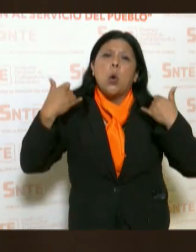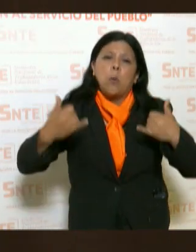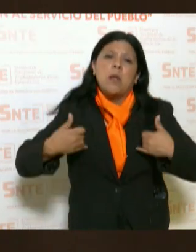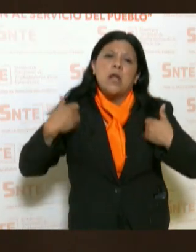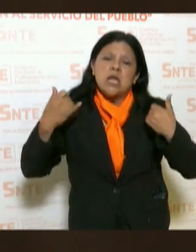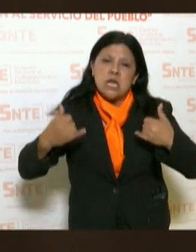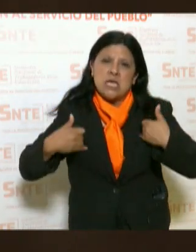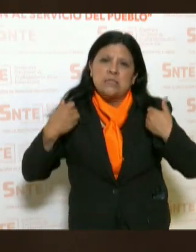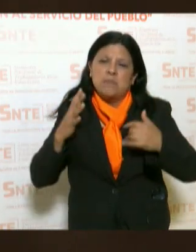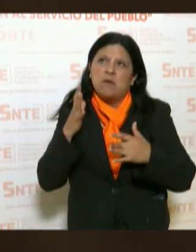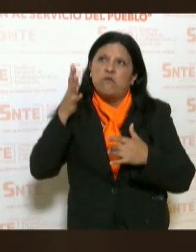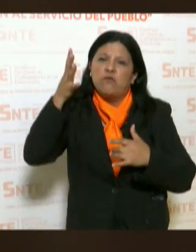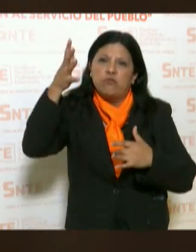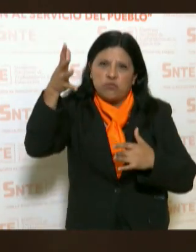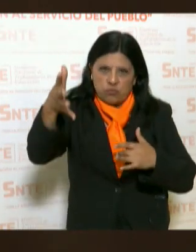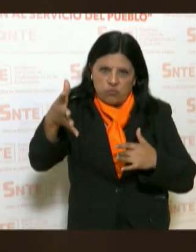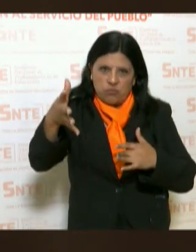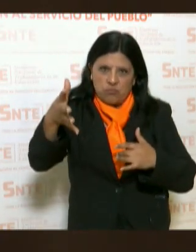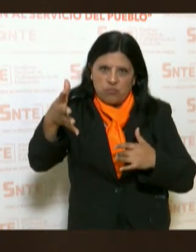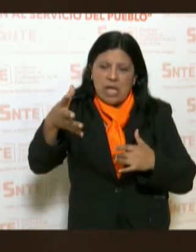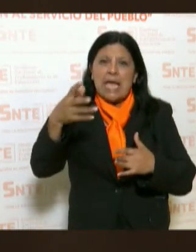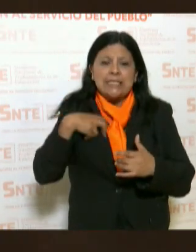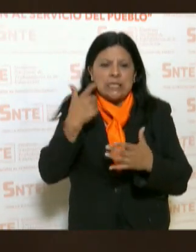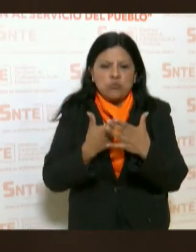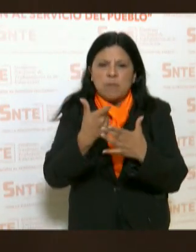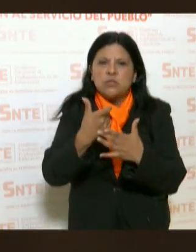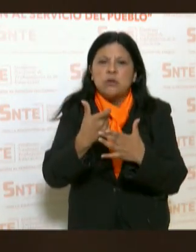una inversión que no gasto de